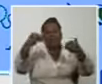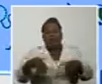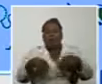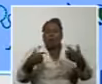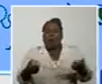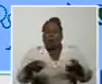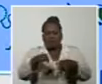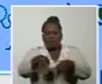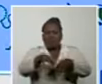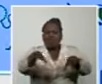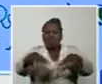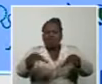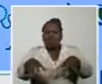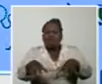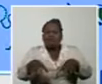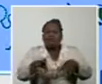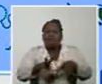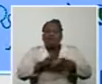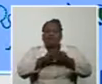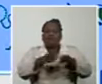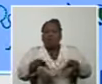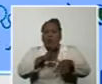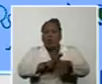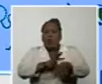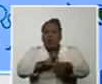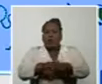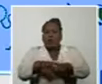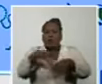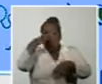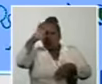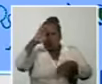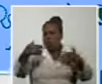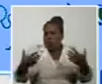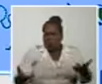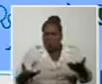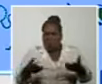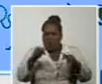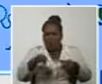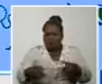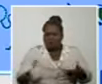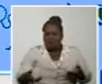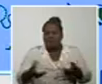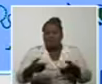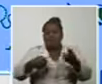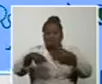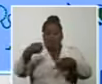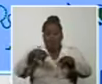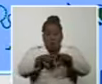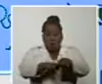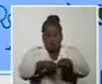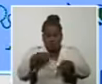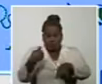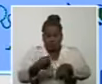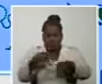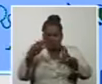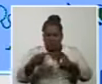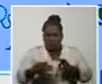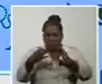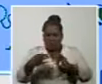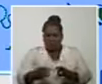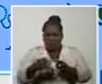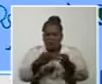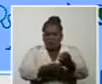de la situación epidemiológica del país frente a la COVID-19. Nos acompaña, como ya es habitual, el doctor Francisco Durán